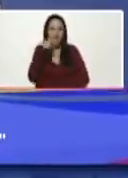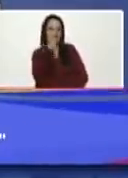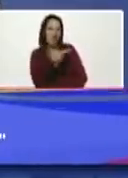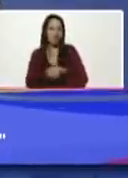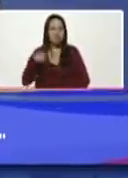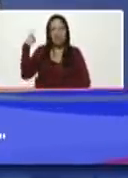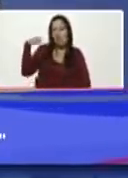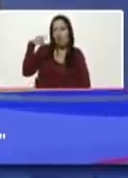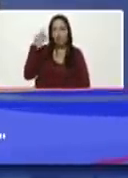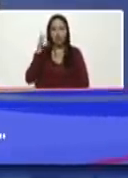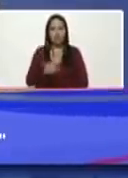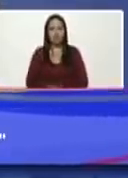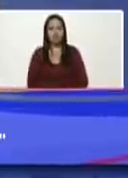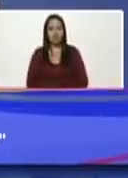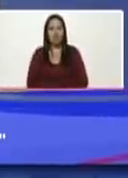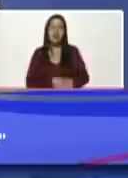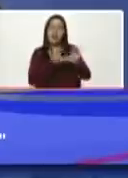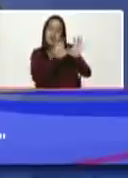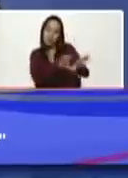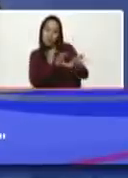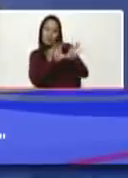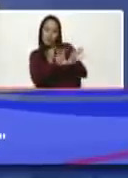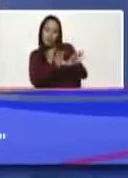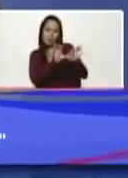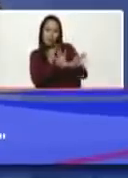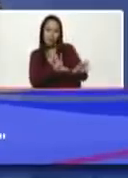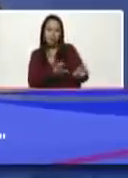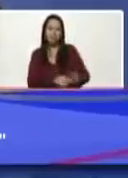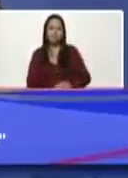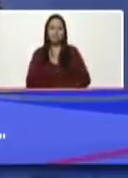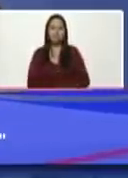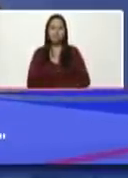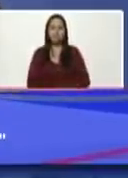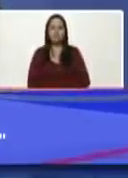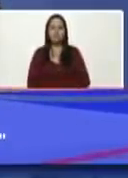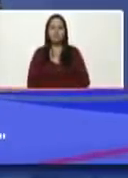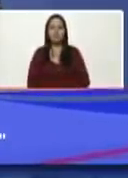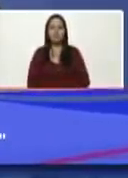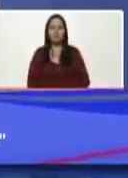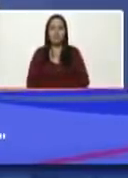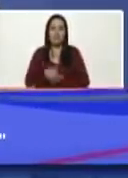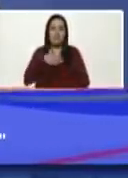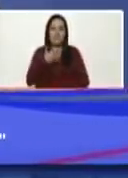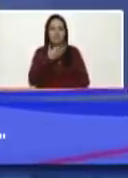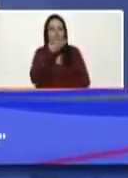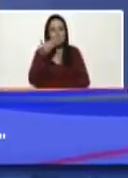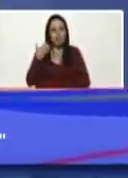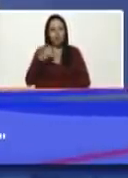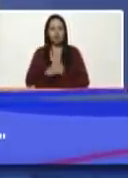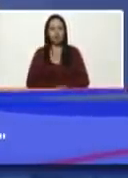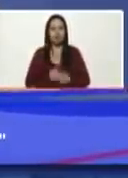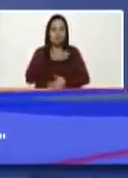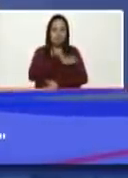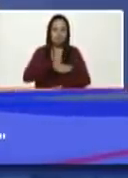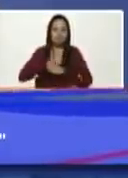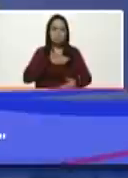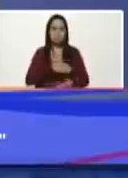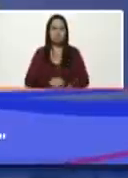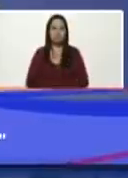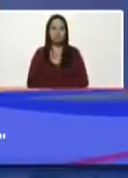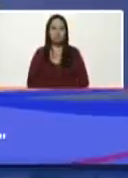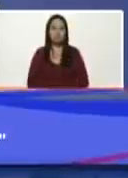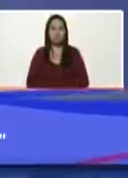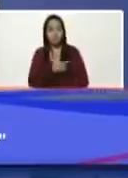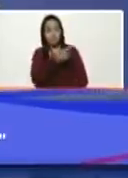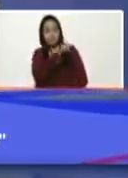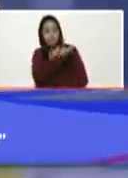loco. Es un chiste, era un chiste para sentirnos mejor, pues, agradable. Ok, las tremendas